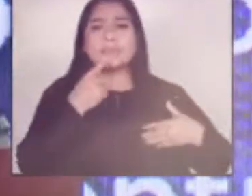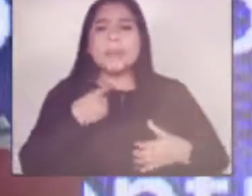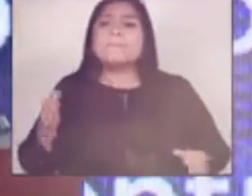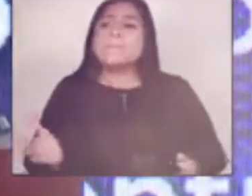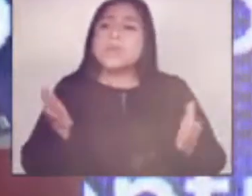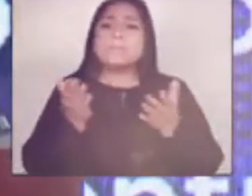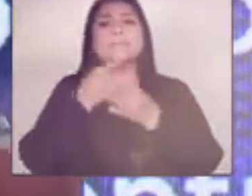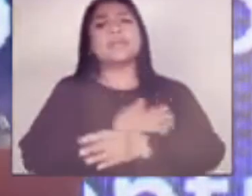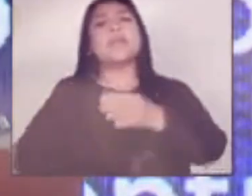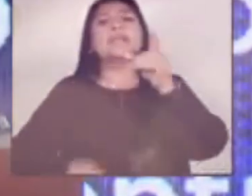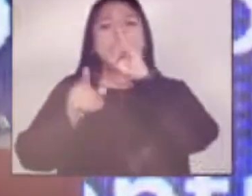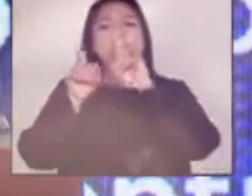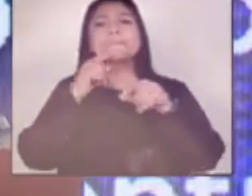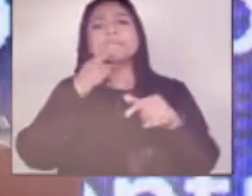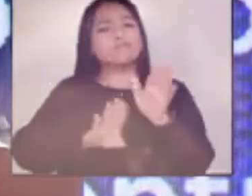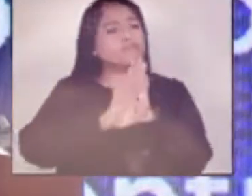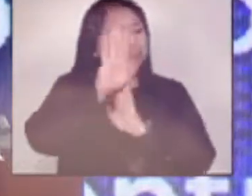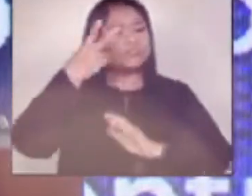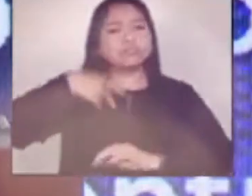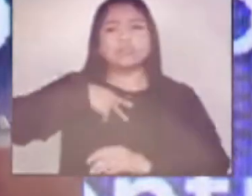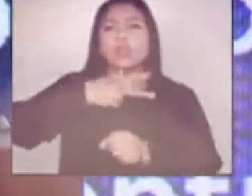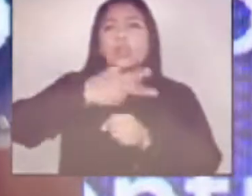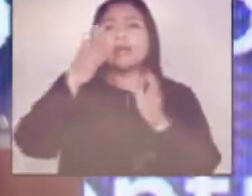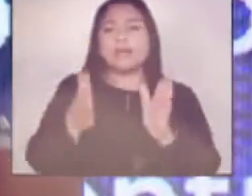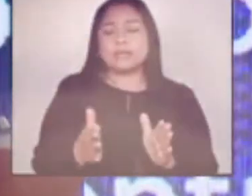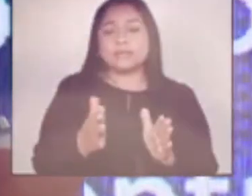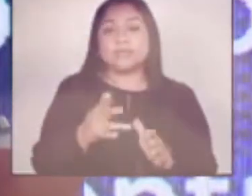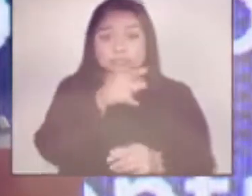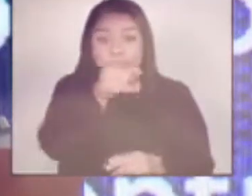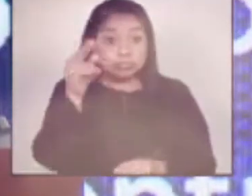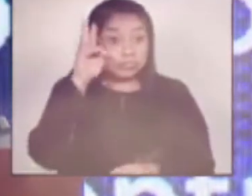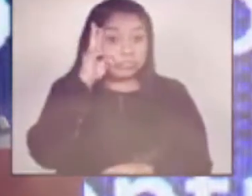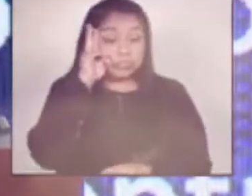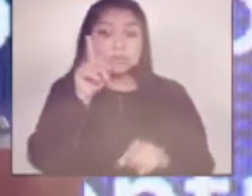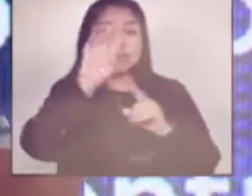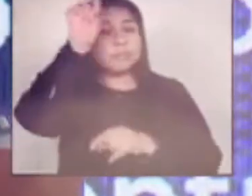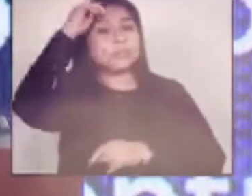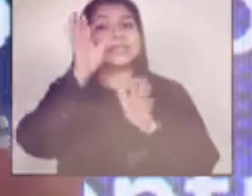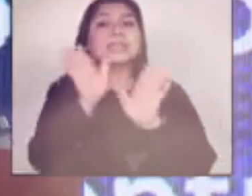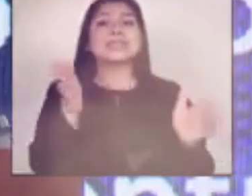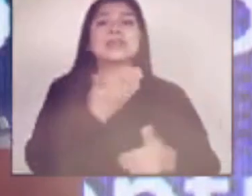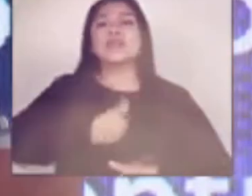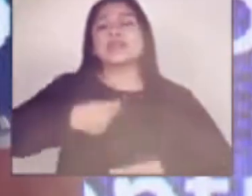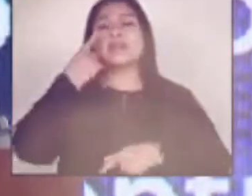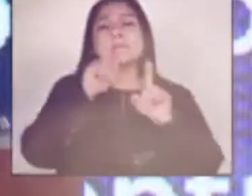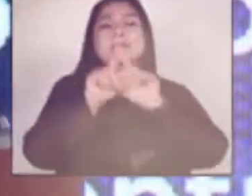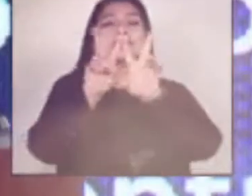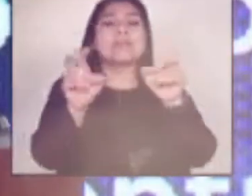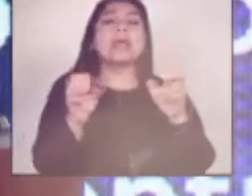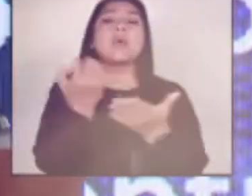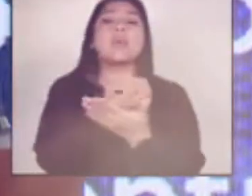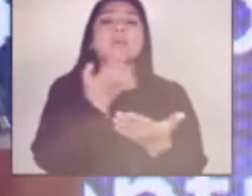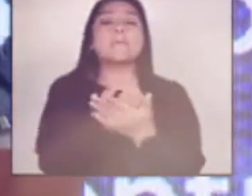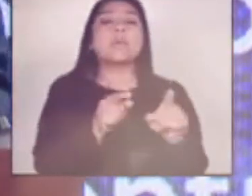desarrollo de todos los guatemaltecos. Como ustedes recordarán, la política general de gobierno en su pilar de economía, competitividad